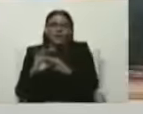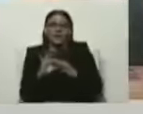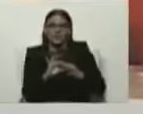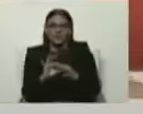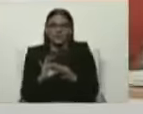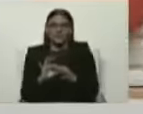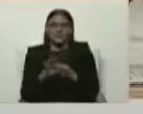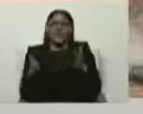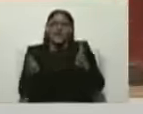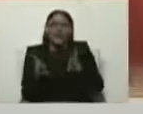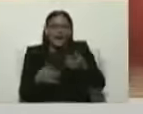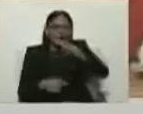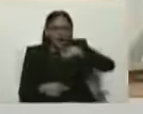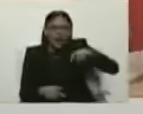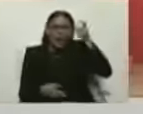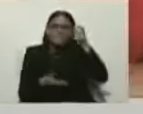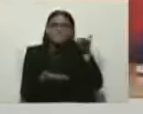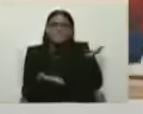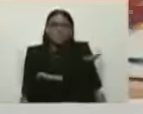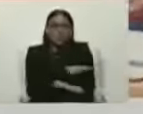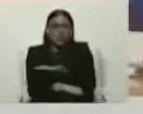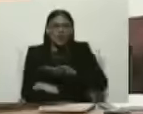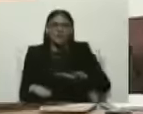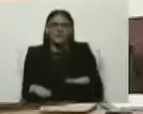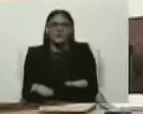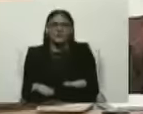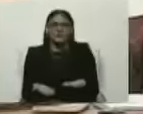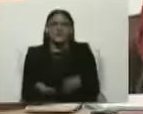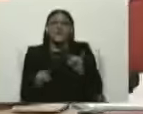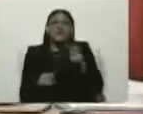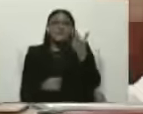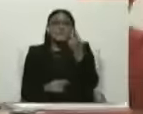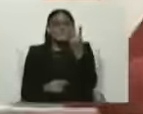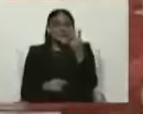Gana nuestro pueblo. Y el 28